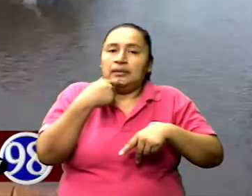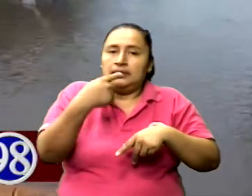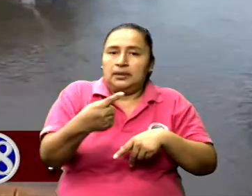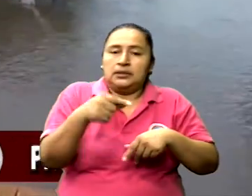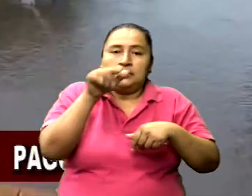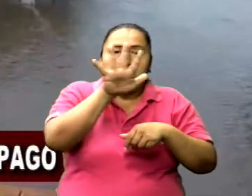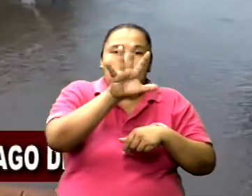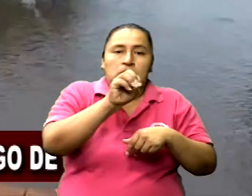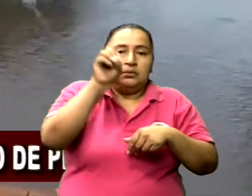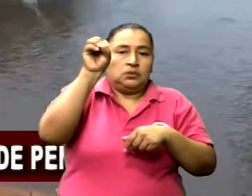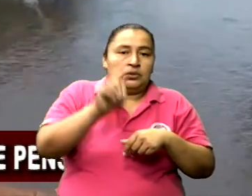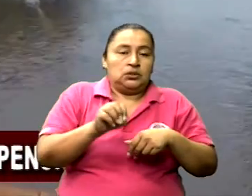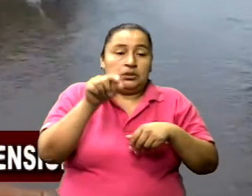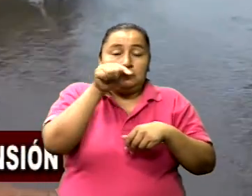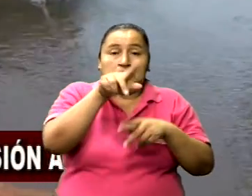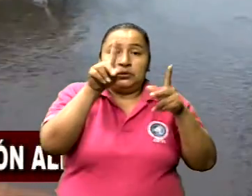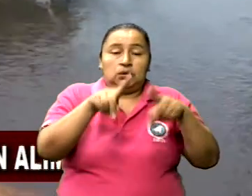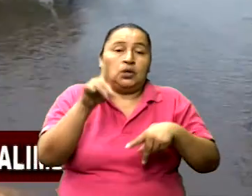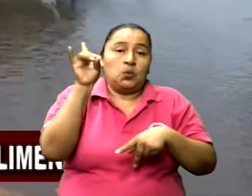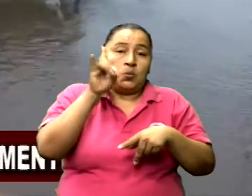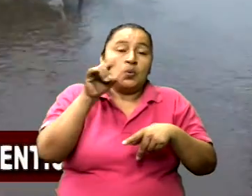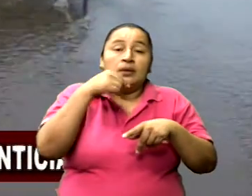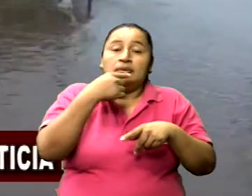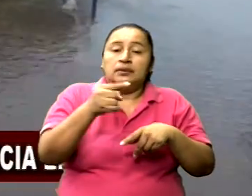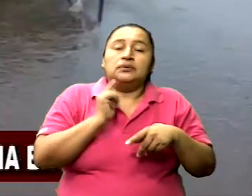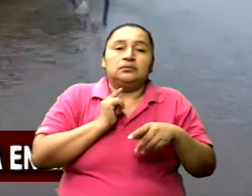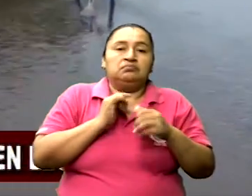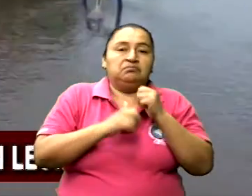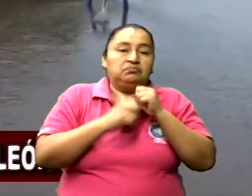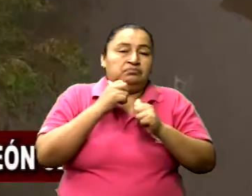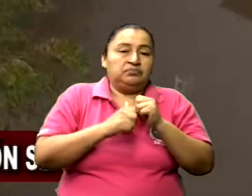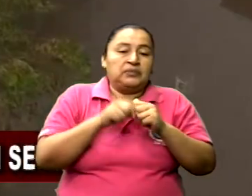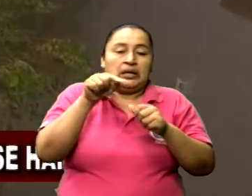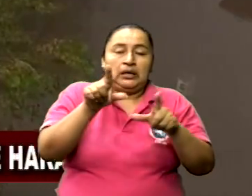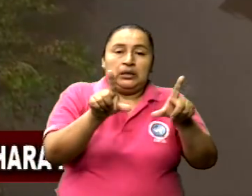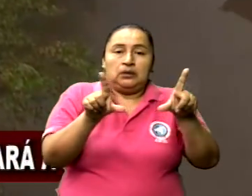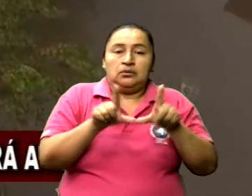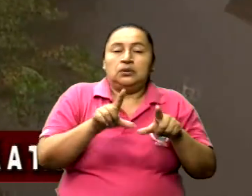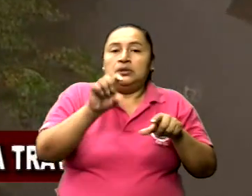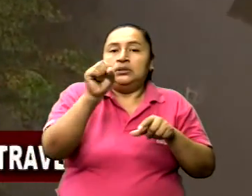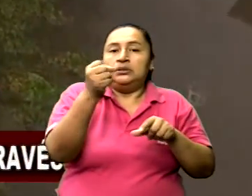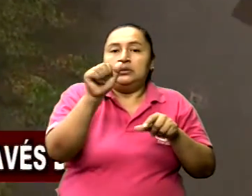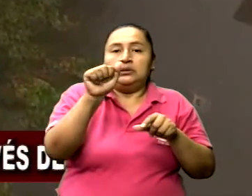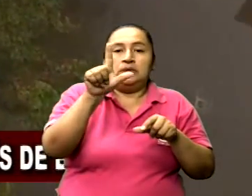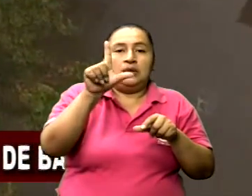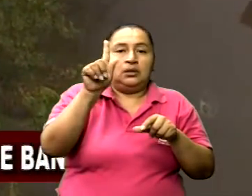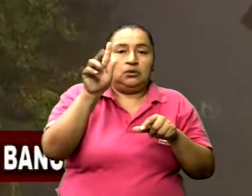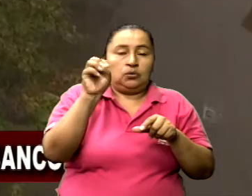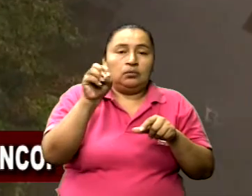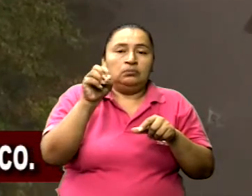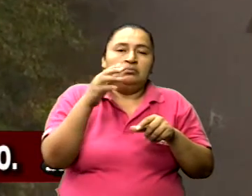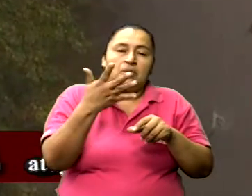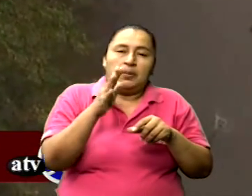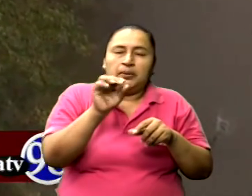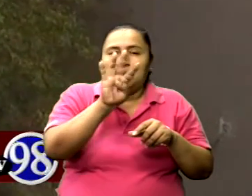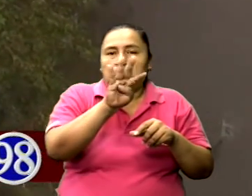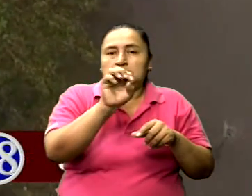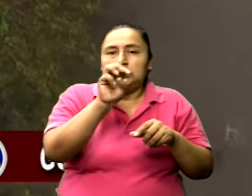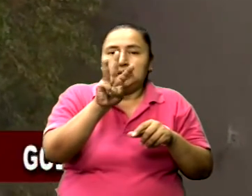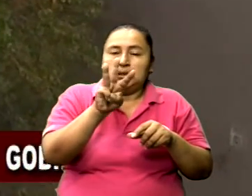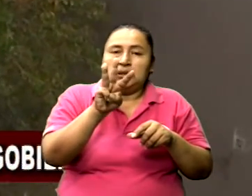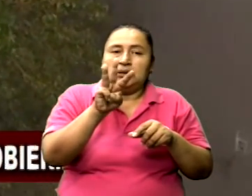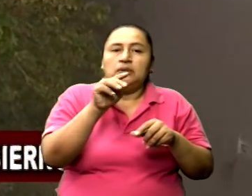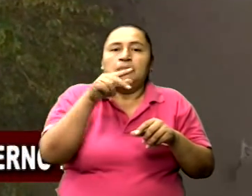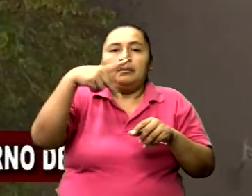el 50% de los uruguayos afectados se encuentran en la localidad de Salto, poco más del 43%